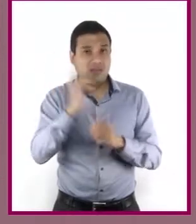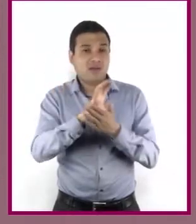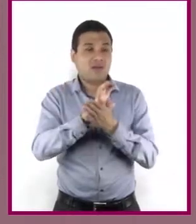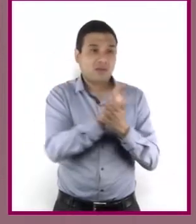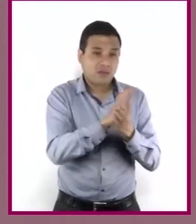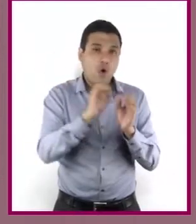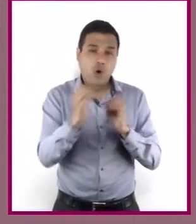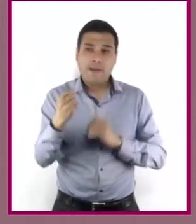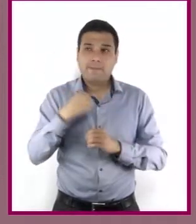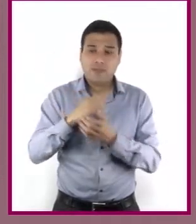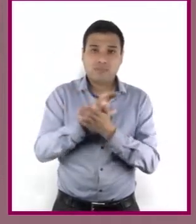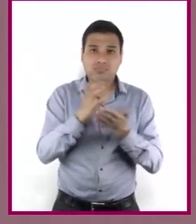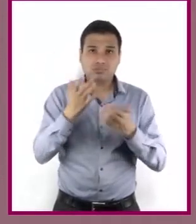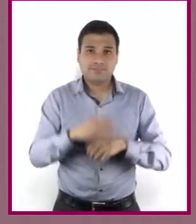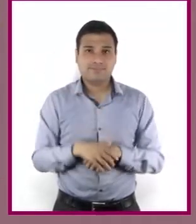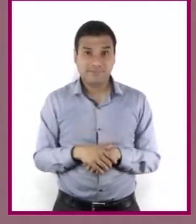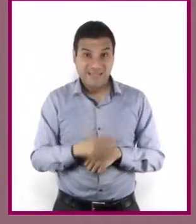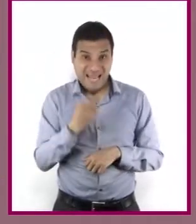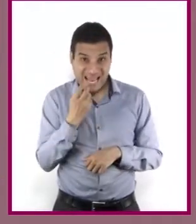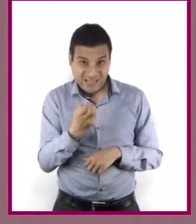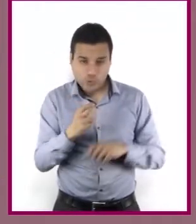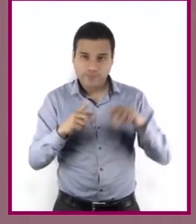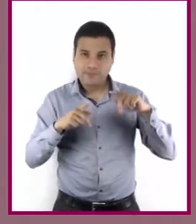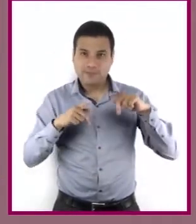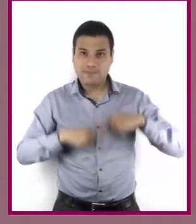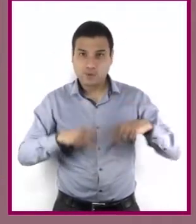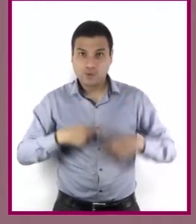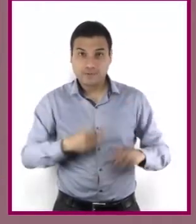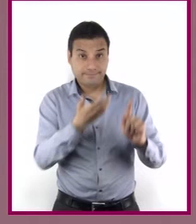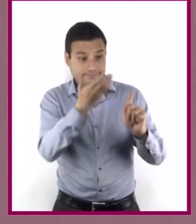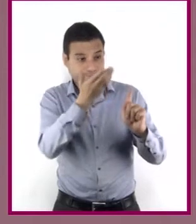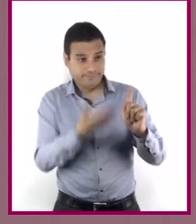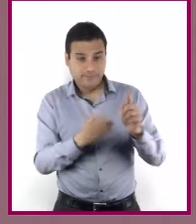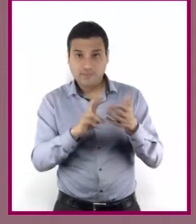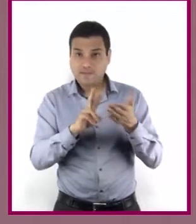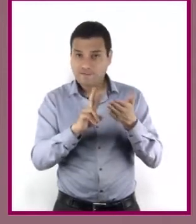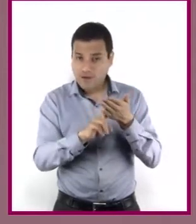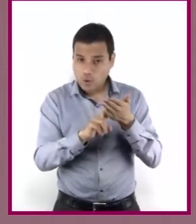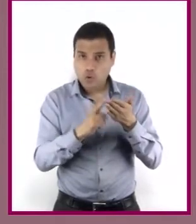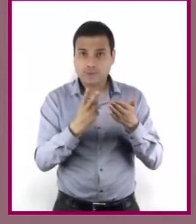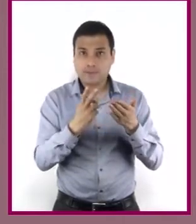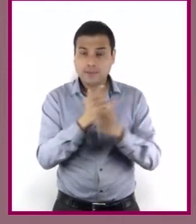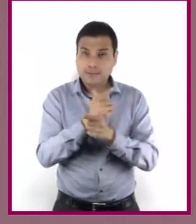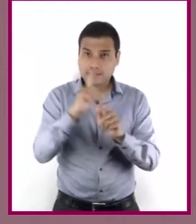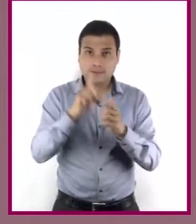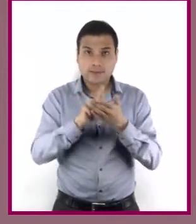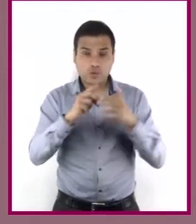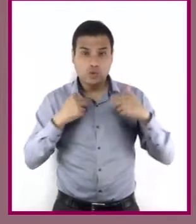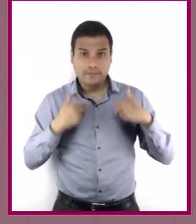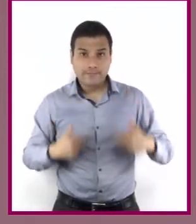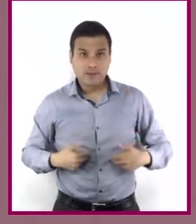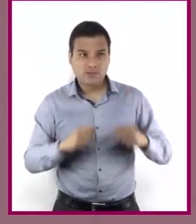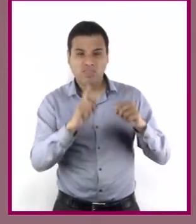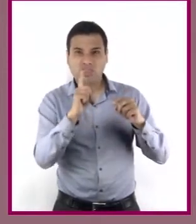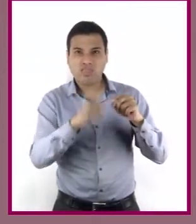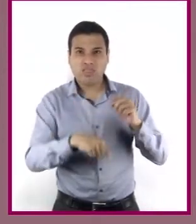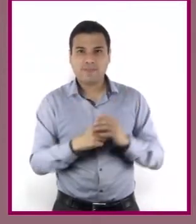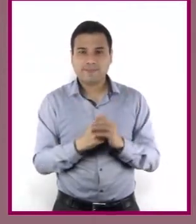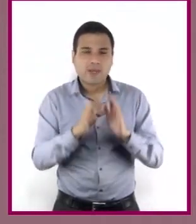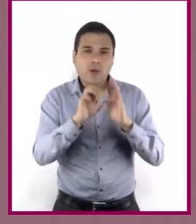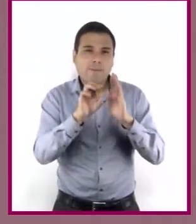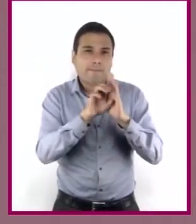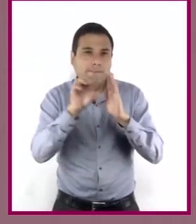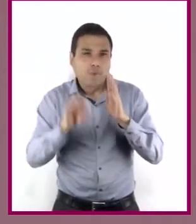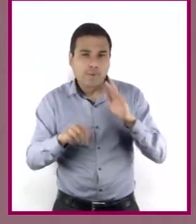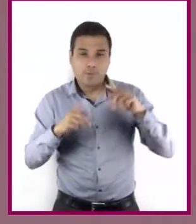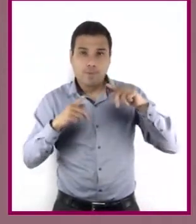discriminación es un fenómeno social que vulnera la dignidad, los derechos humanos y las libertades de las personas que la sufren. Discriminar es dar un trato desfavorable o